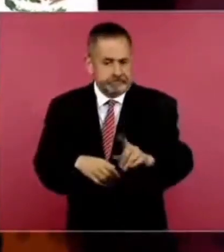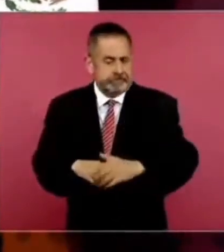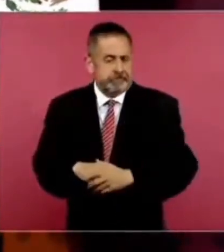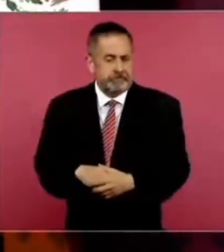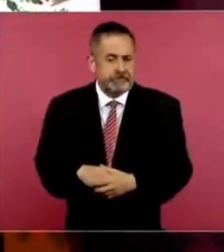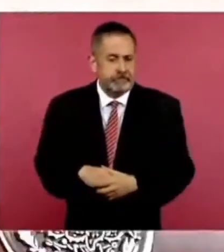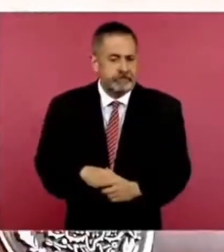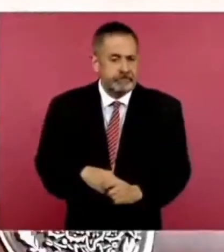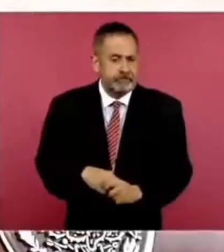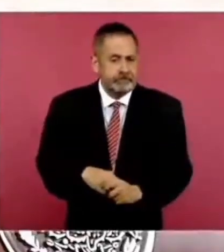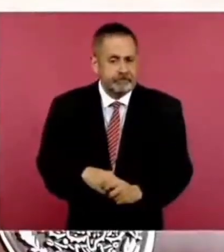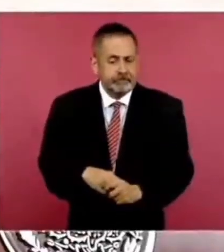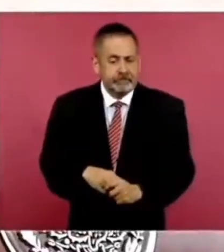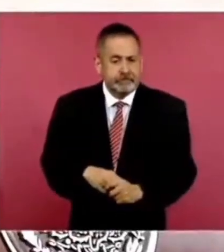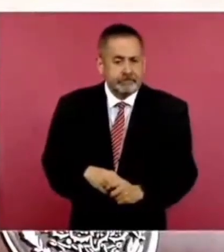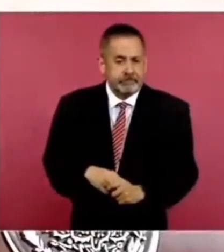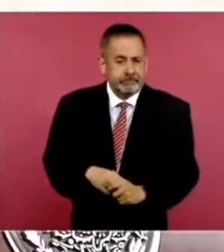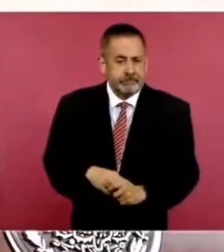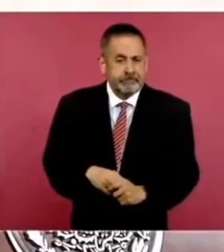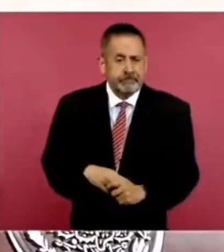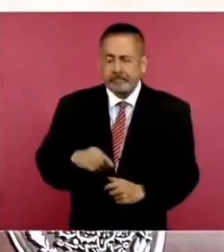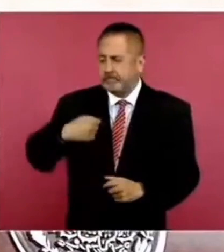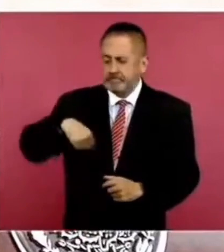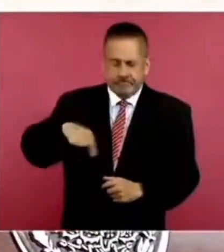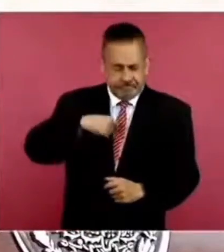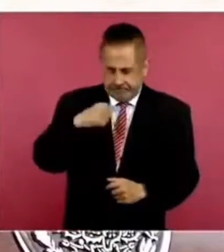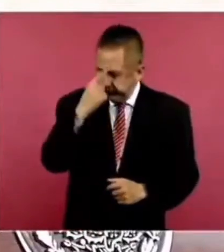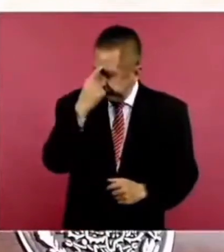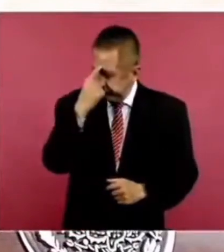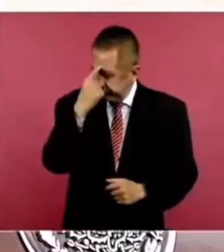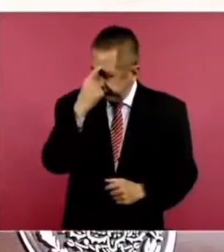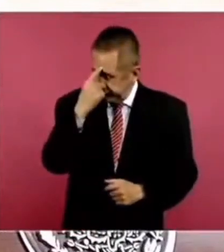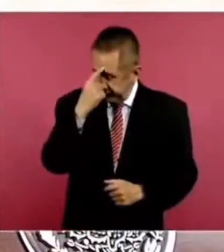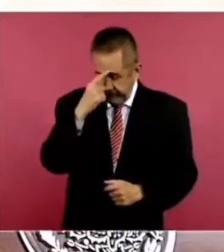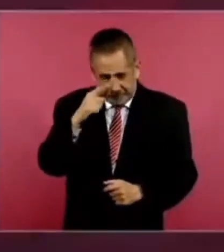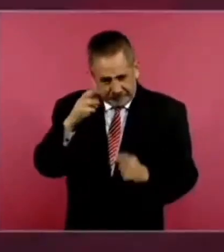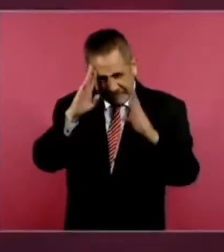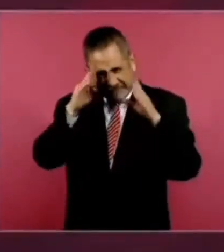y no dejar de poner en el centro